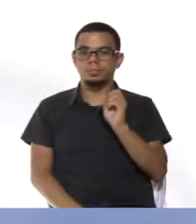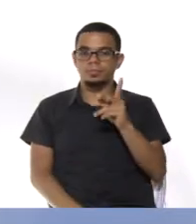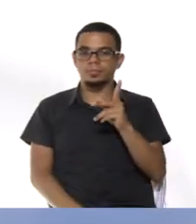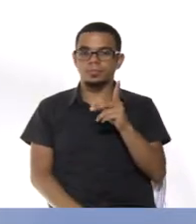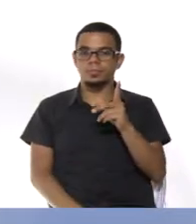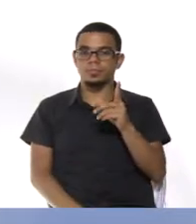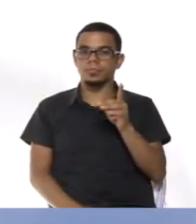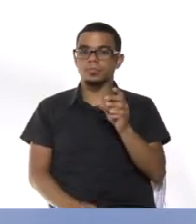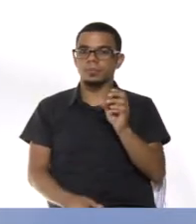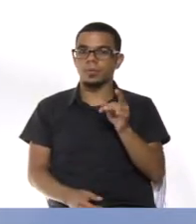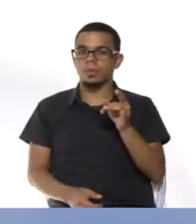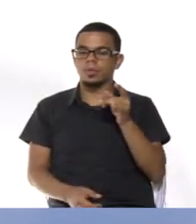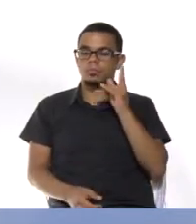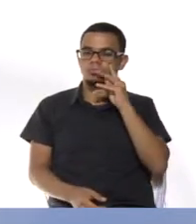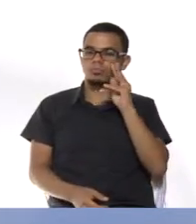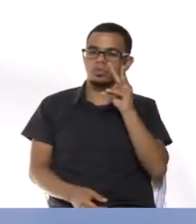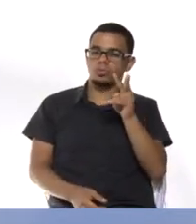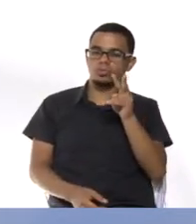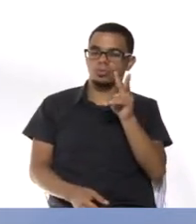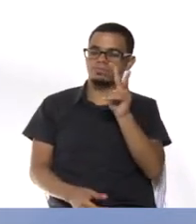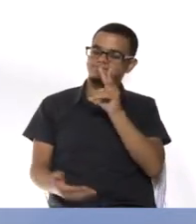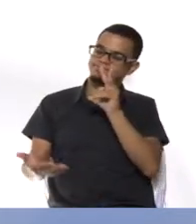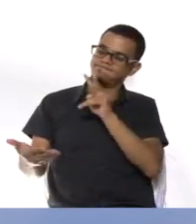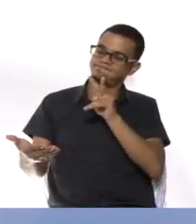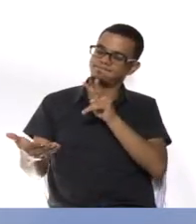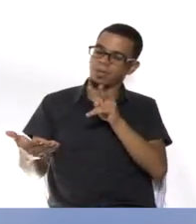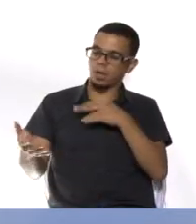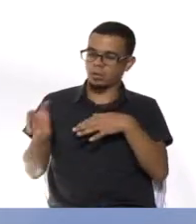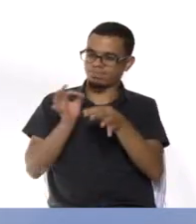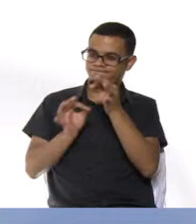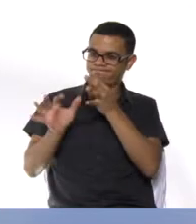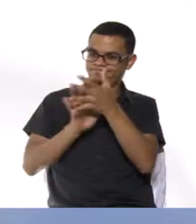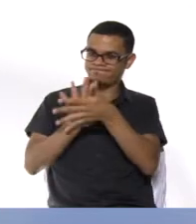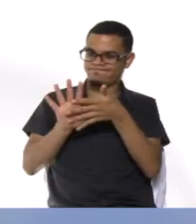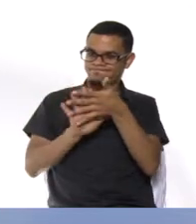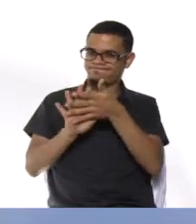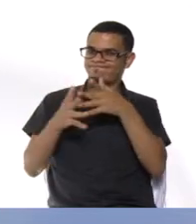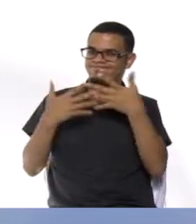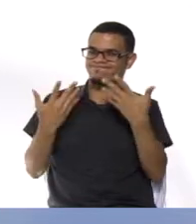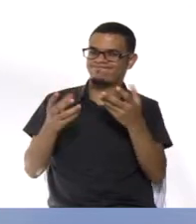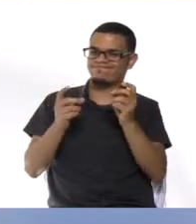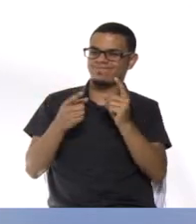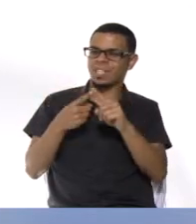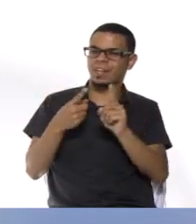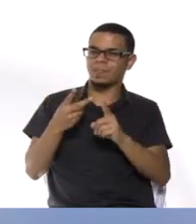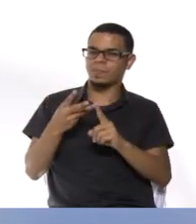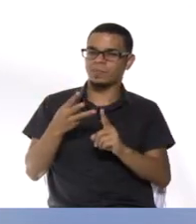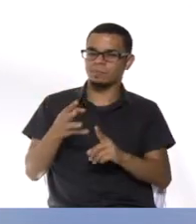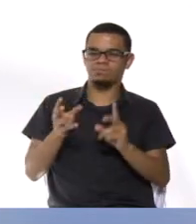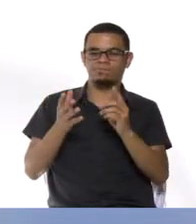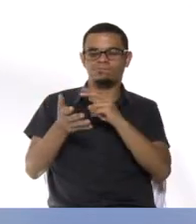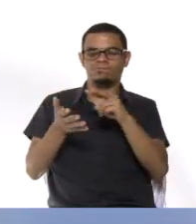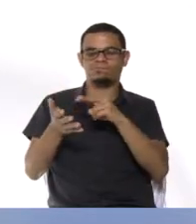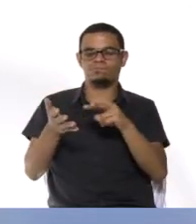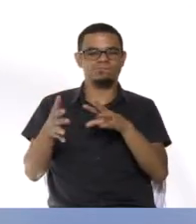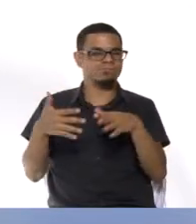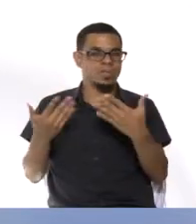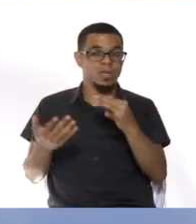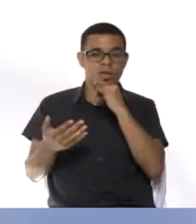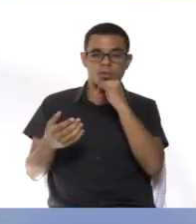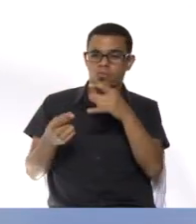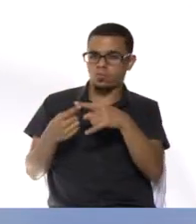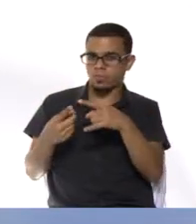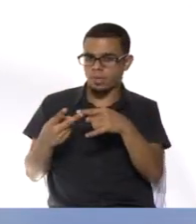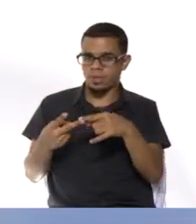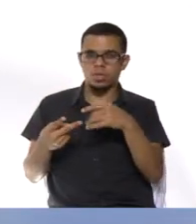los clasificamos, qué tipo de texto es, cómo se estructura, qué informaciones tiene cada uno. De igual manera, aquí